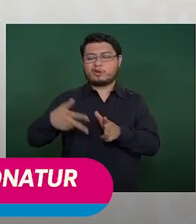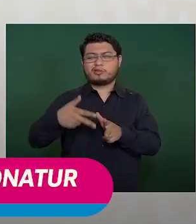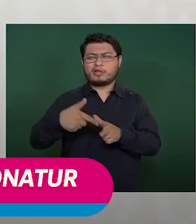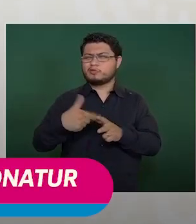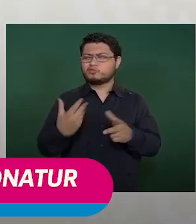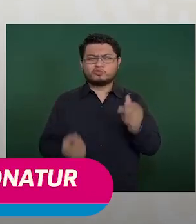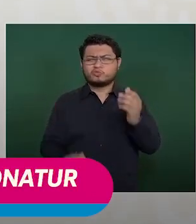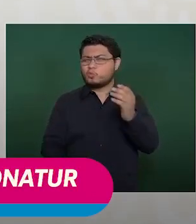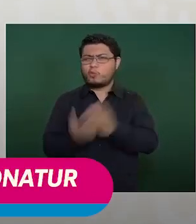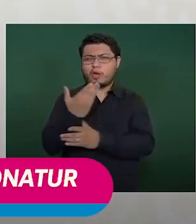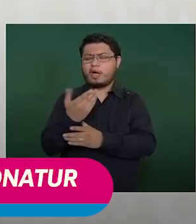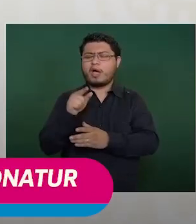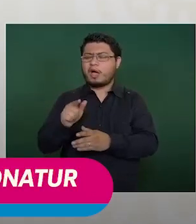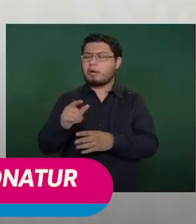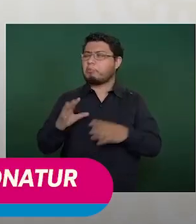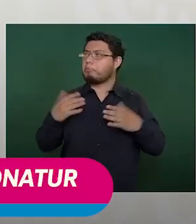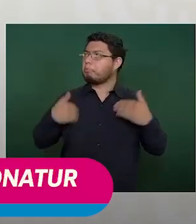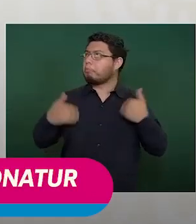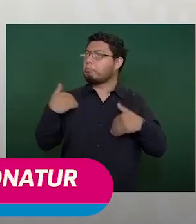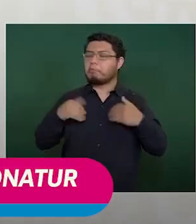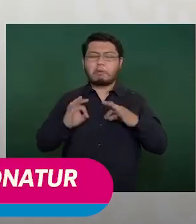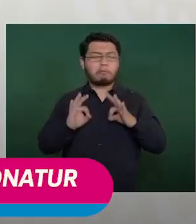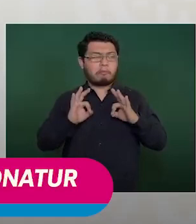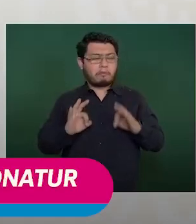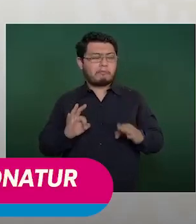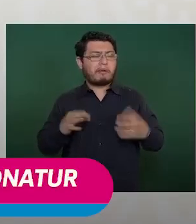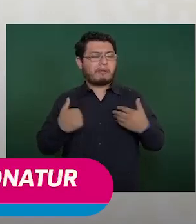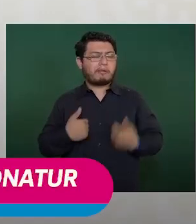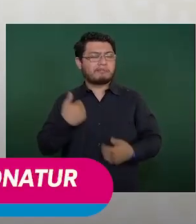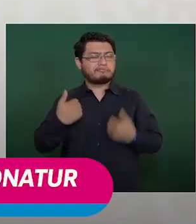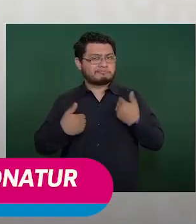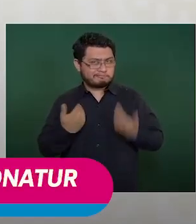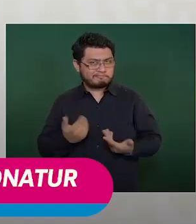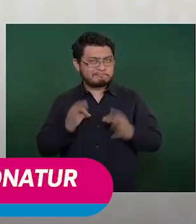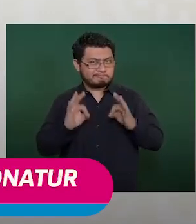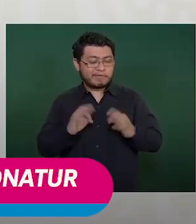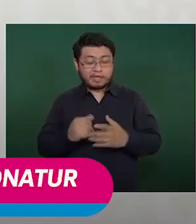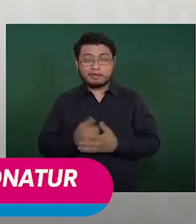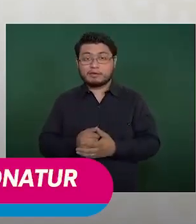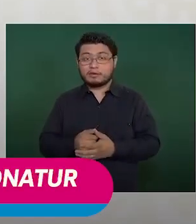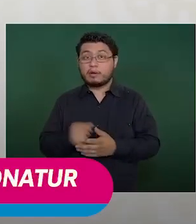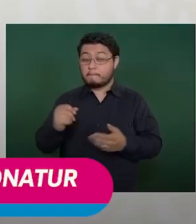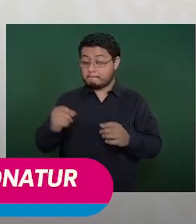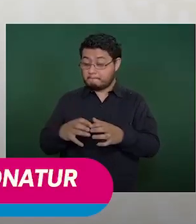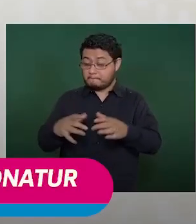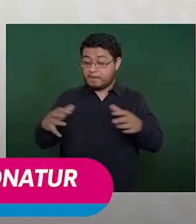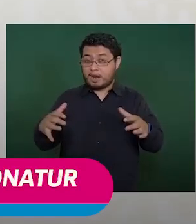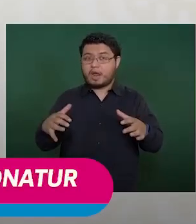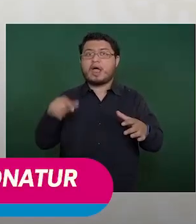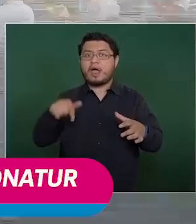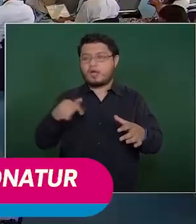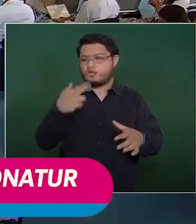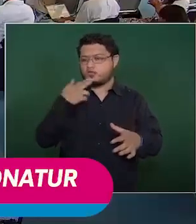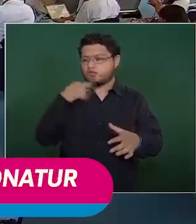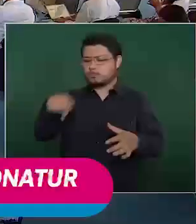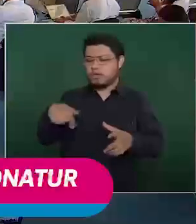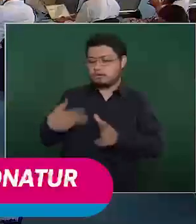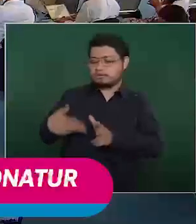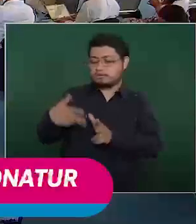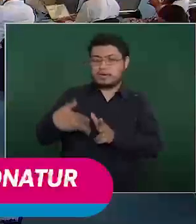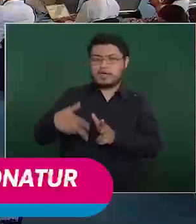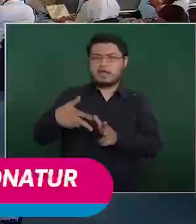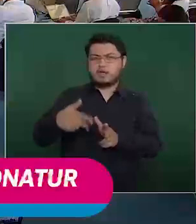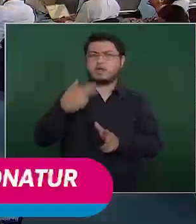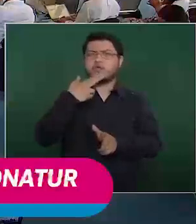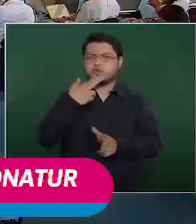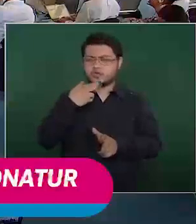cómodos, seguros y amigables con el medio ambiente, porque la mayoría tendrá un sistema híbrido, es decir, que podrán